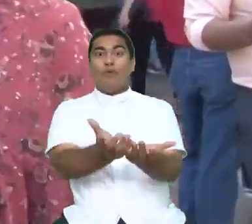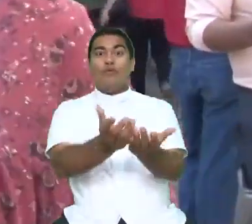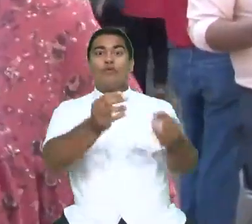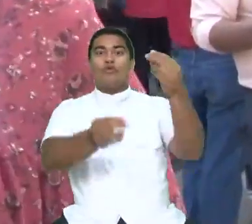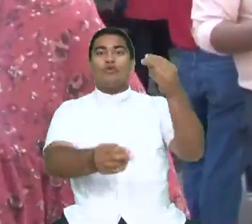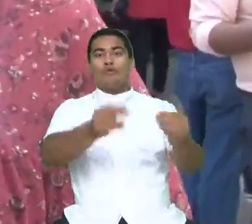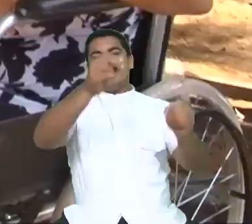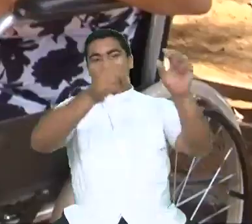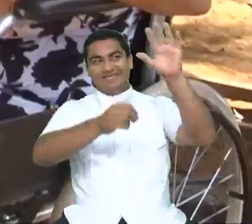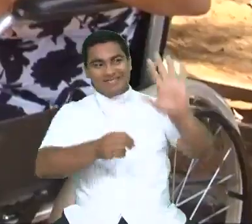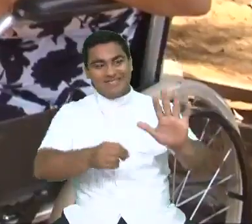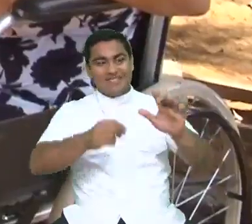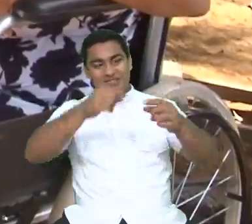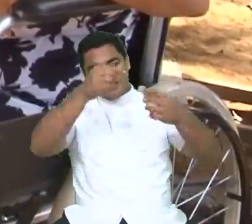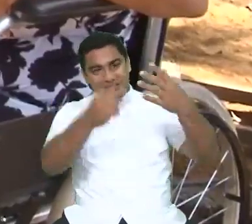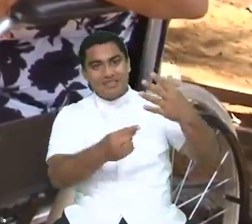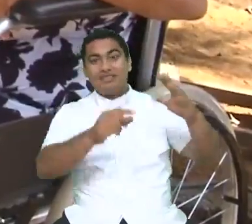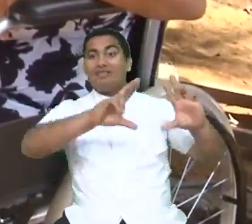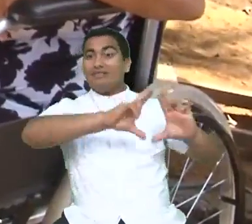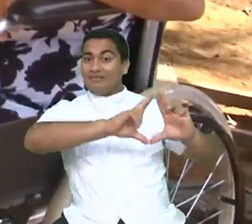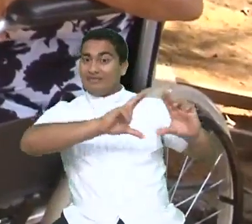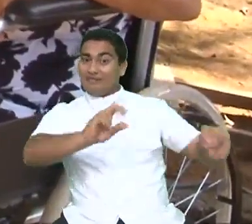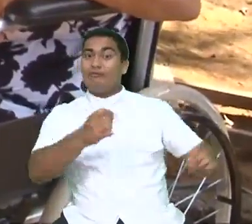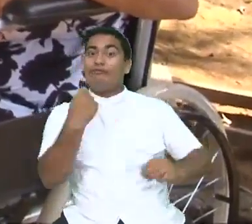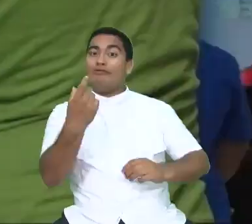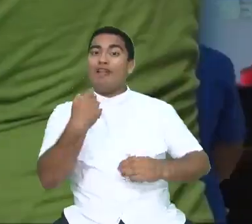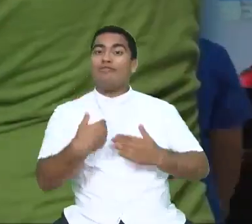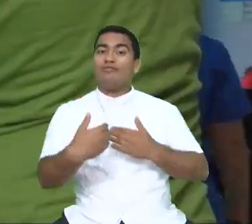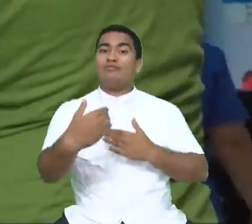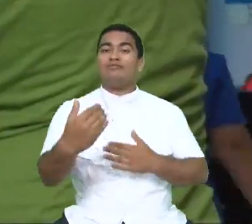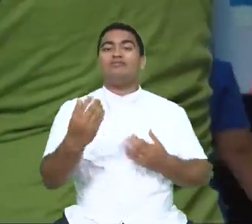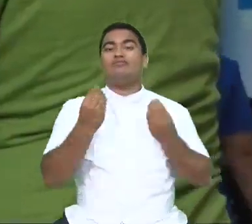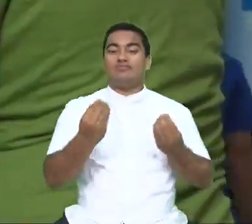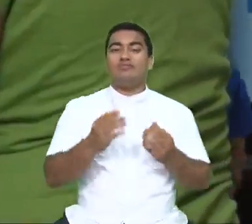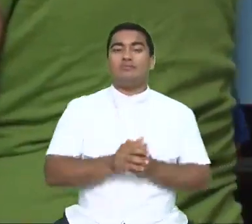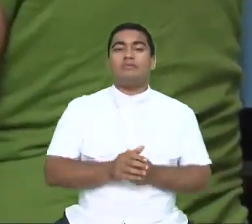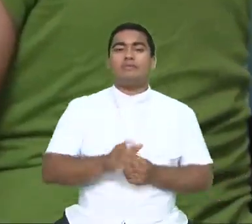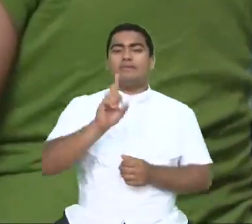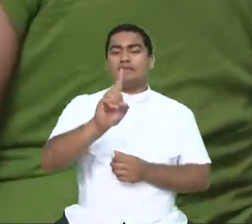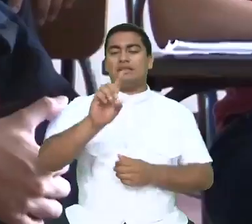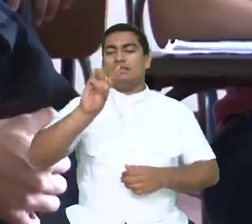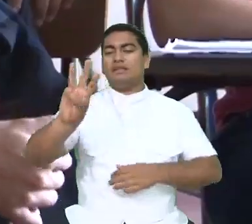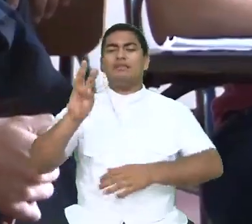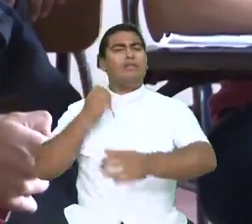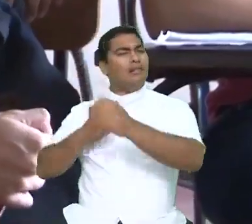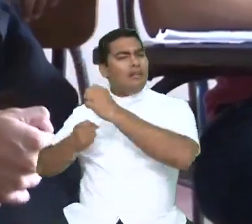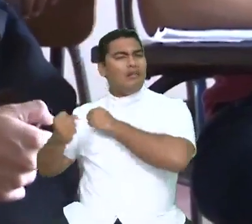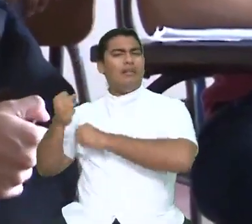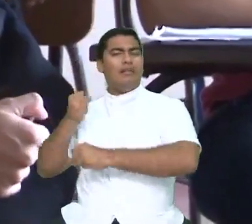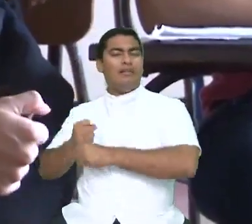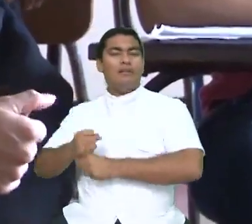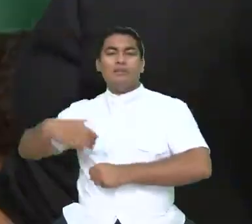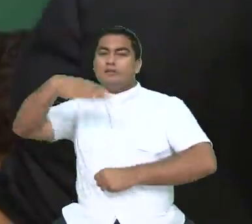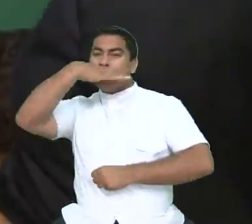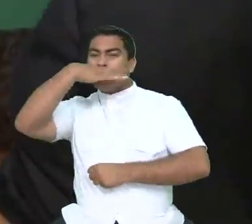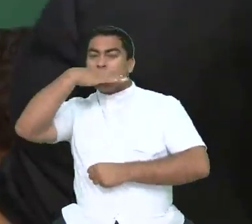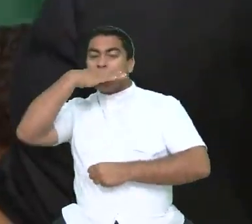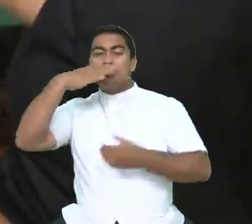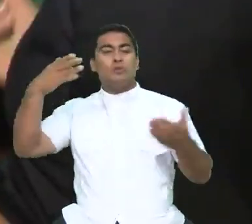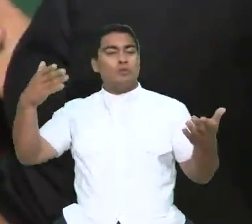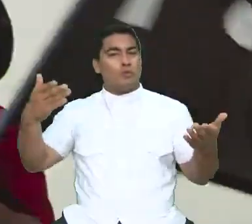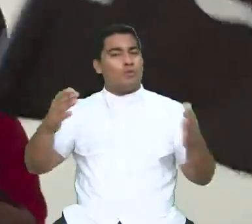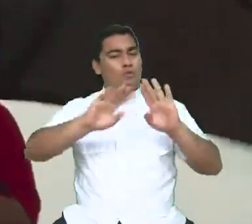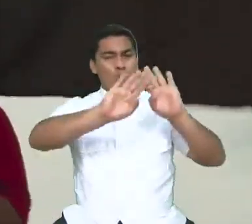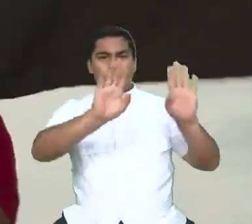falta muchísimo más. Desde hace 13 años a las mujeres se les restituyó su derecho al trabajo, a la educación y a la salud